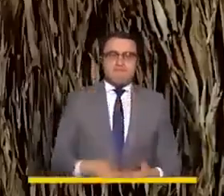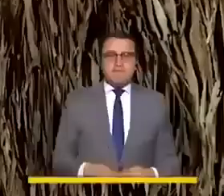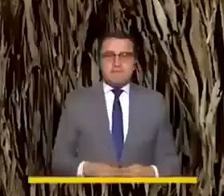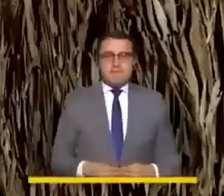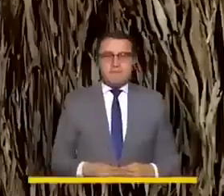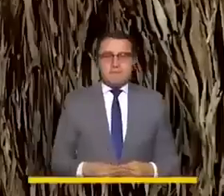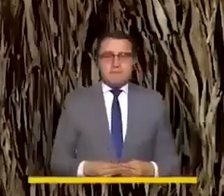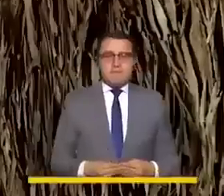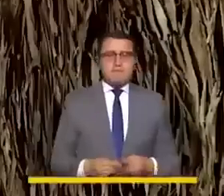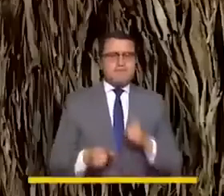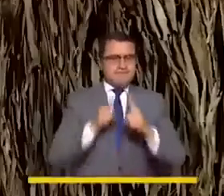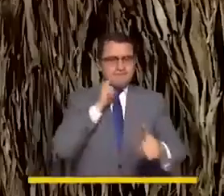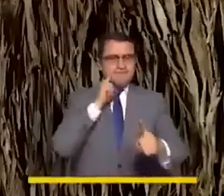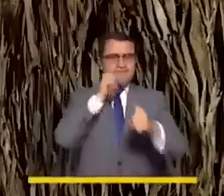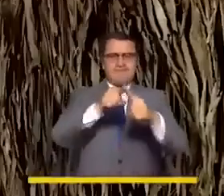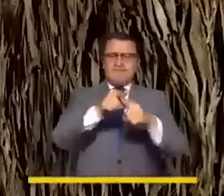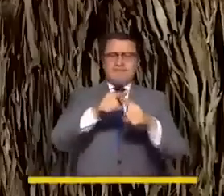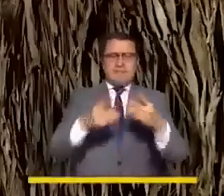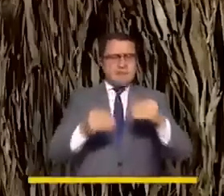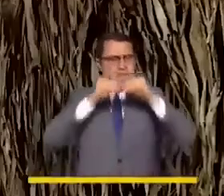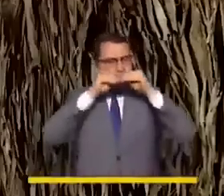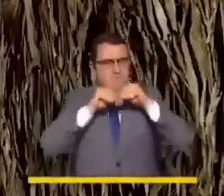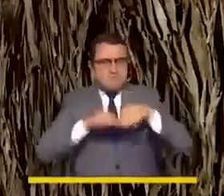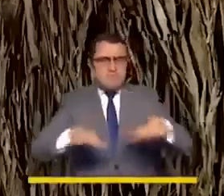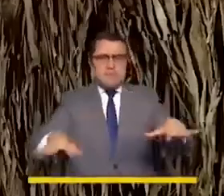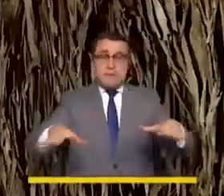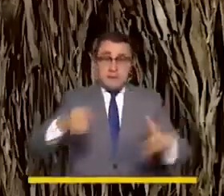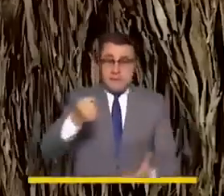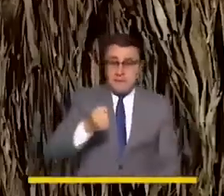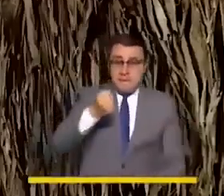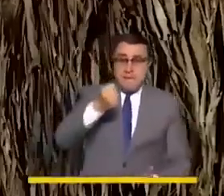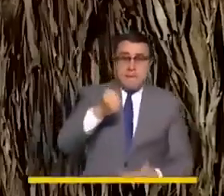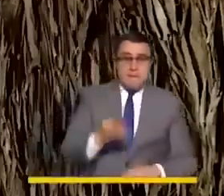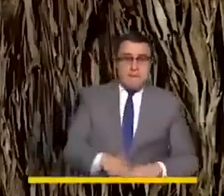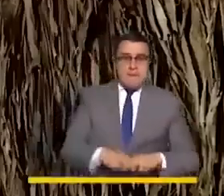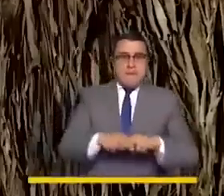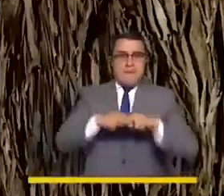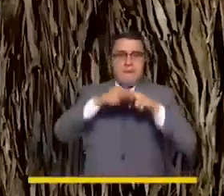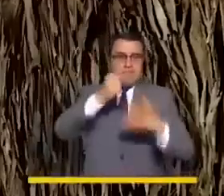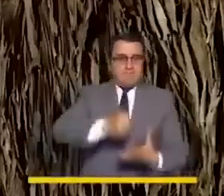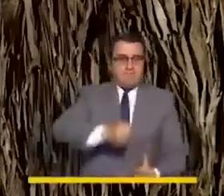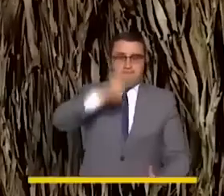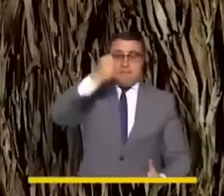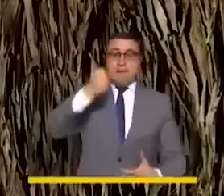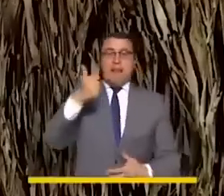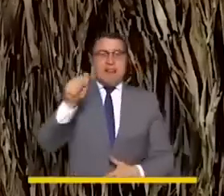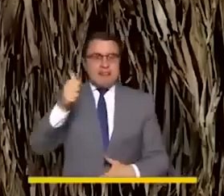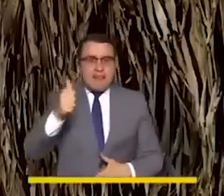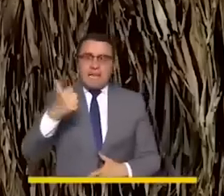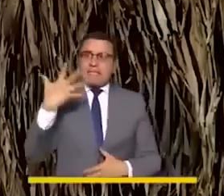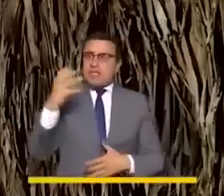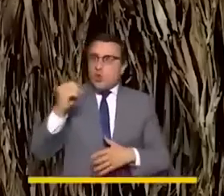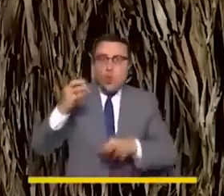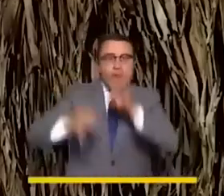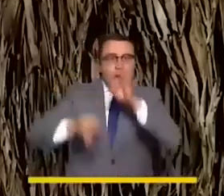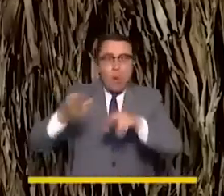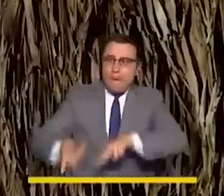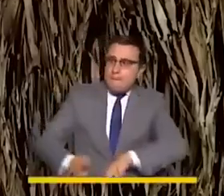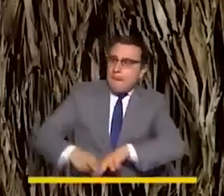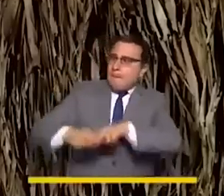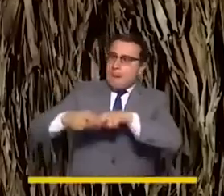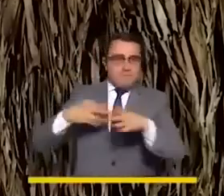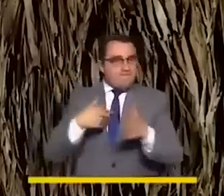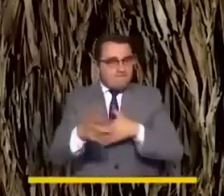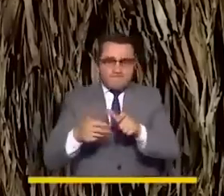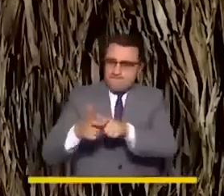Que tenemos que multiplicarlo por 10, por 50 el número de jueces, hagámoslo para que